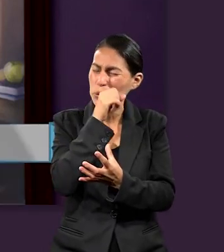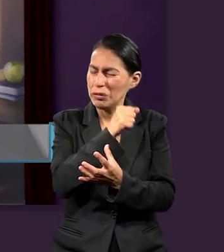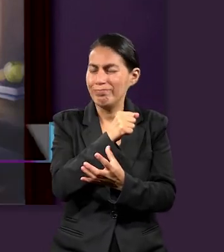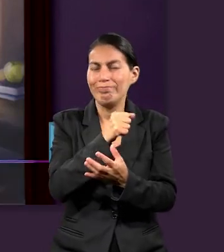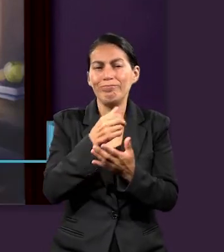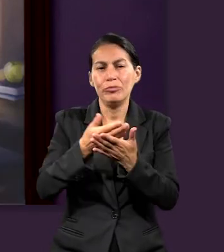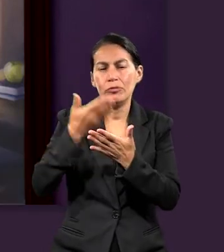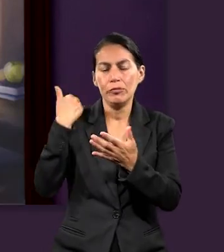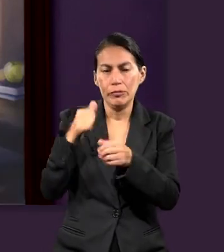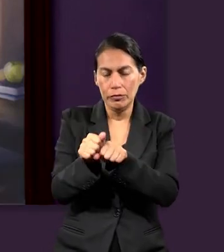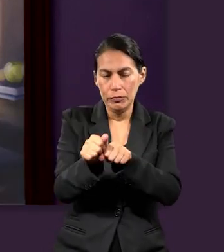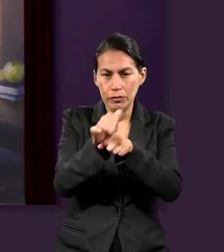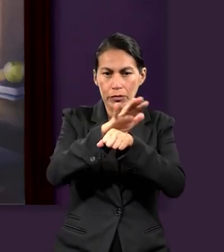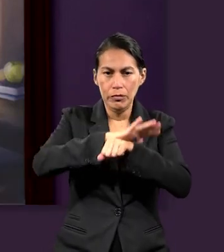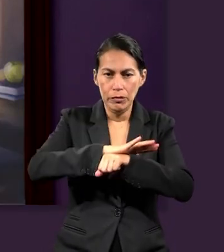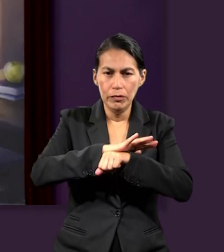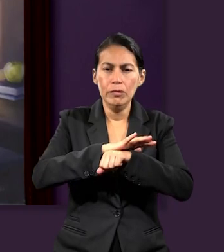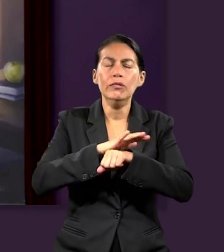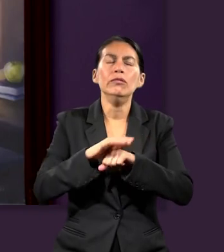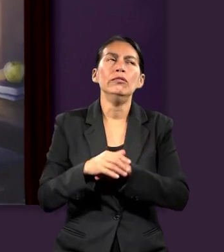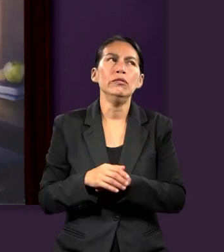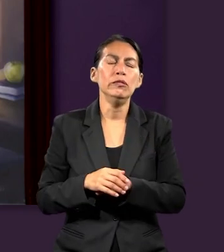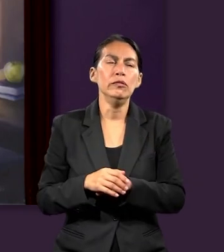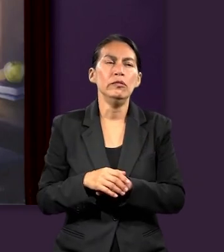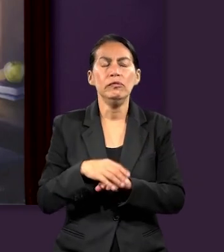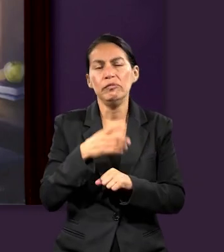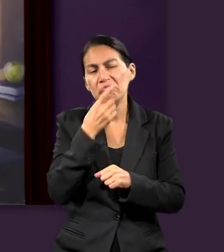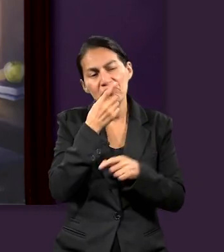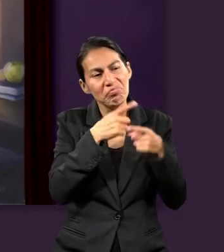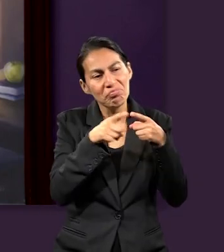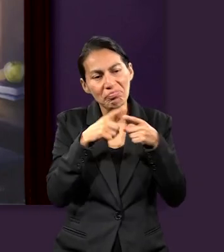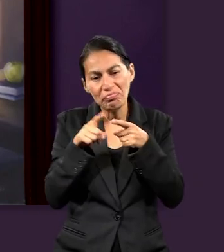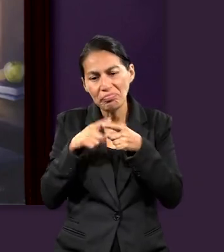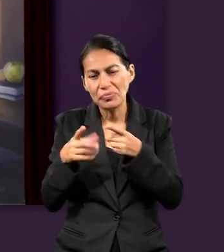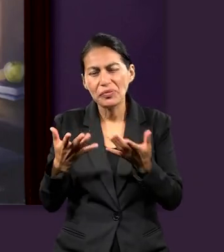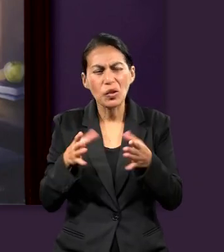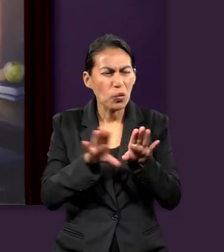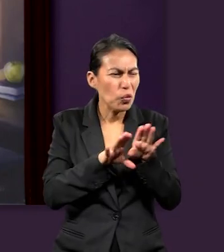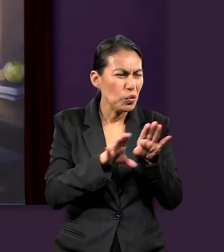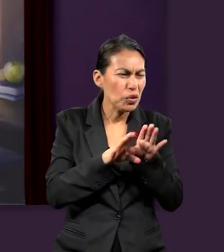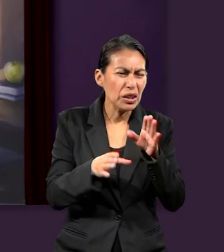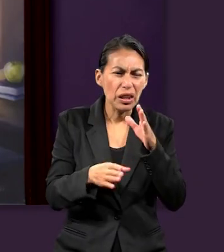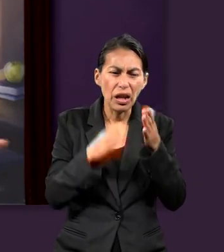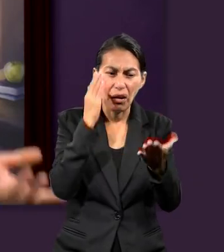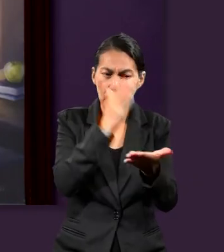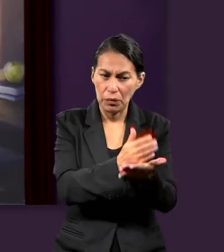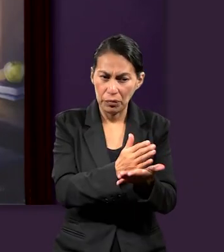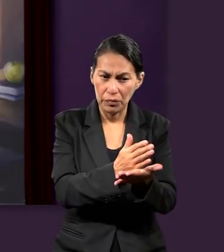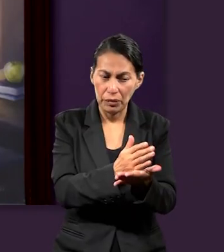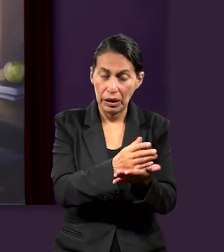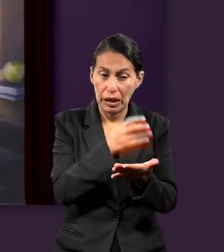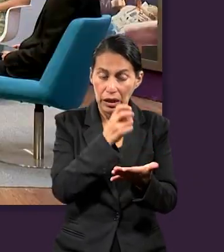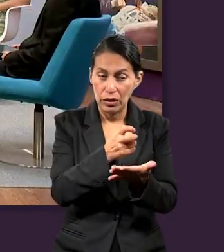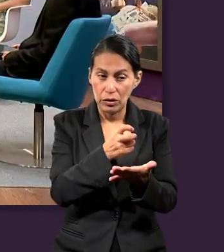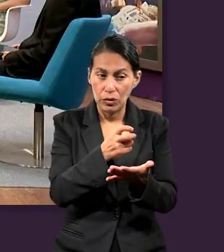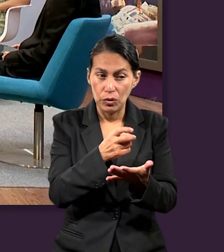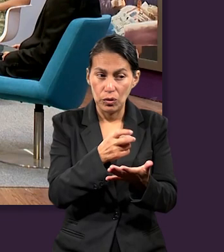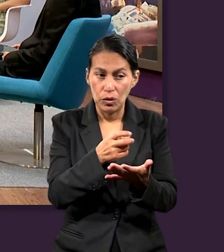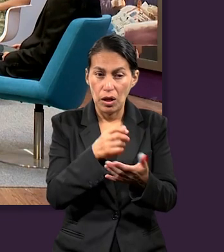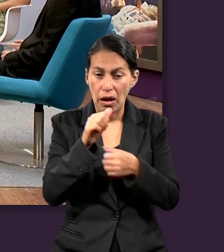hace hace un tiempo con la pandemia de cómo esto el hacer el cese de las actividades no